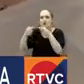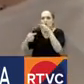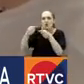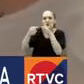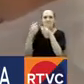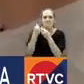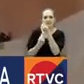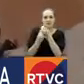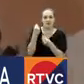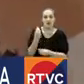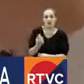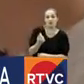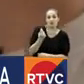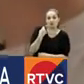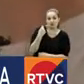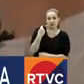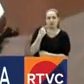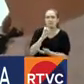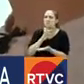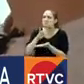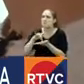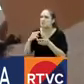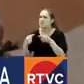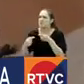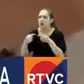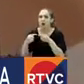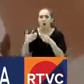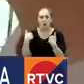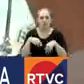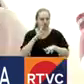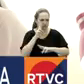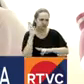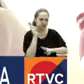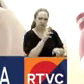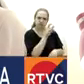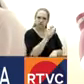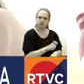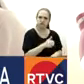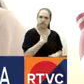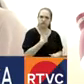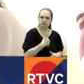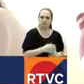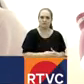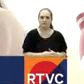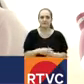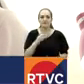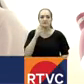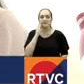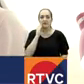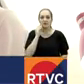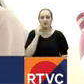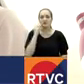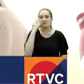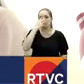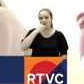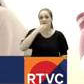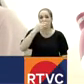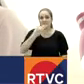la más reciente trajo consigo una mención de honor por su gran desempeño. Ha sido una experiencia muy bonita, la